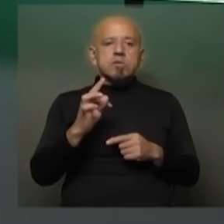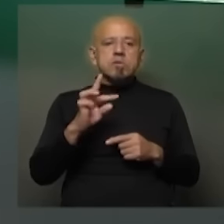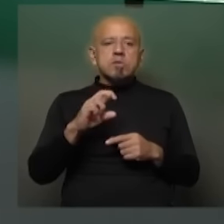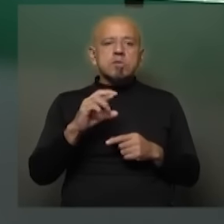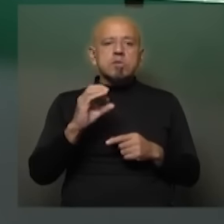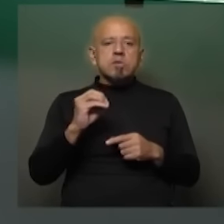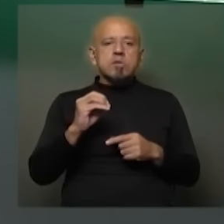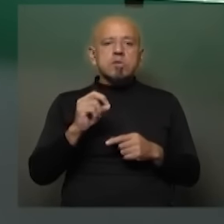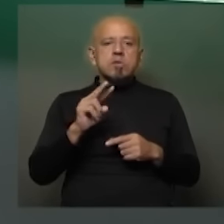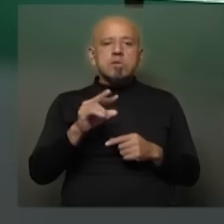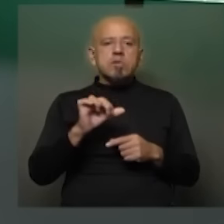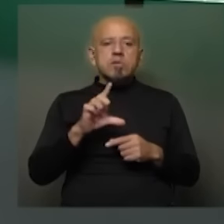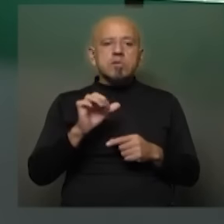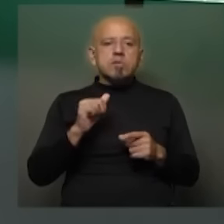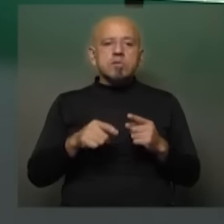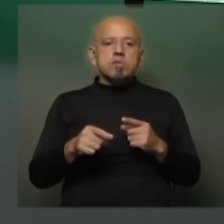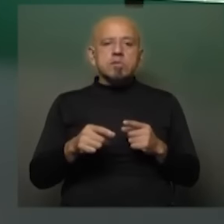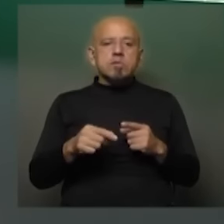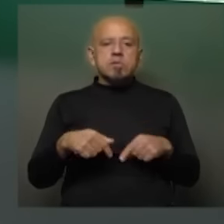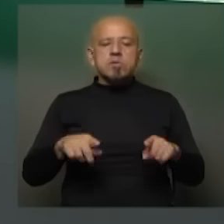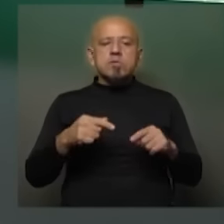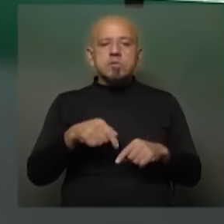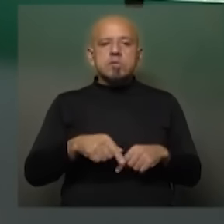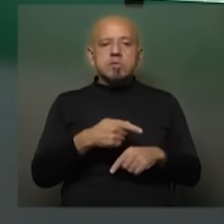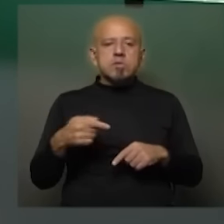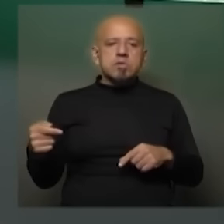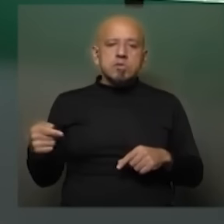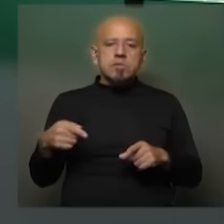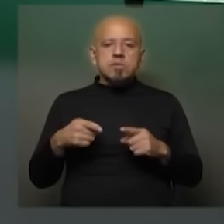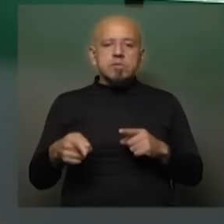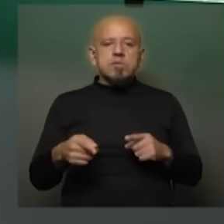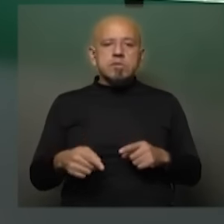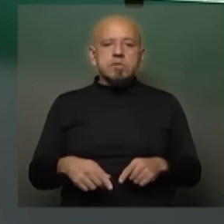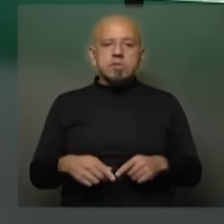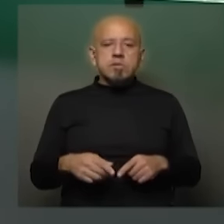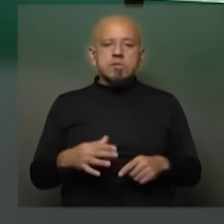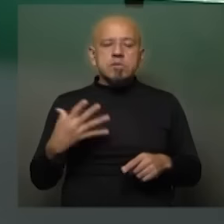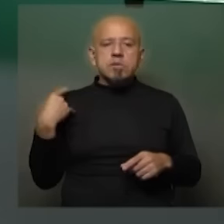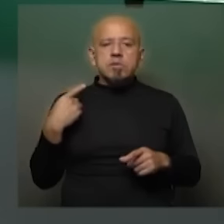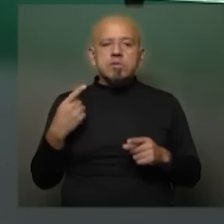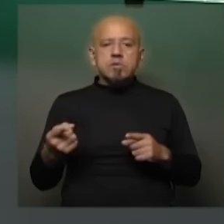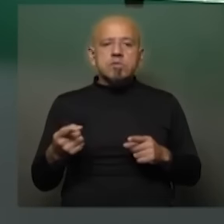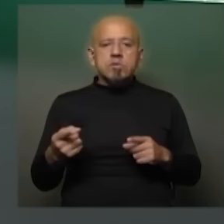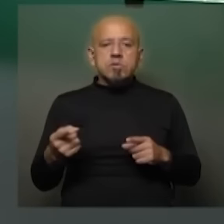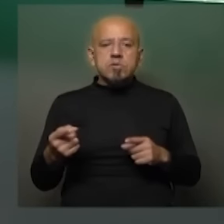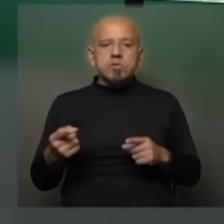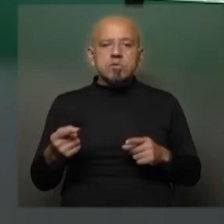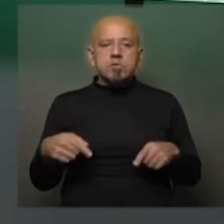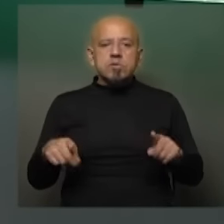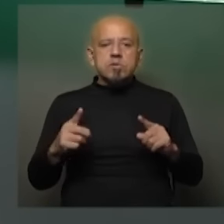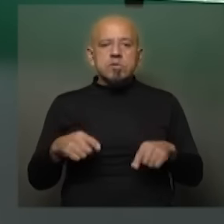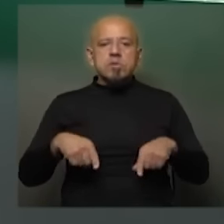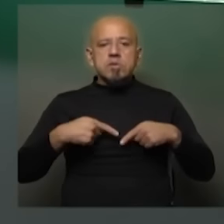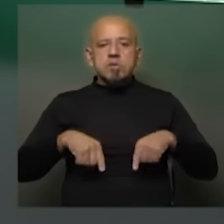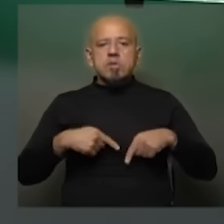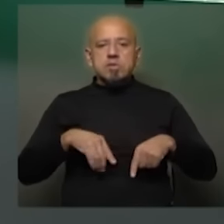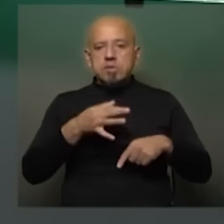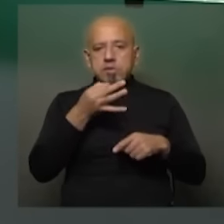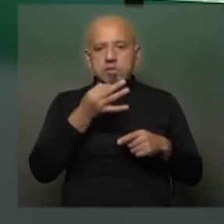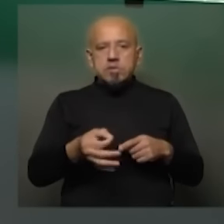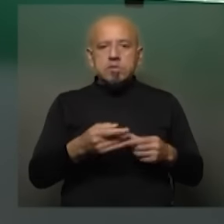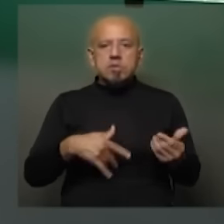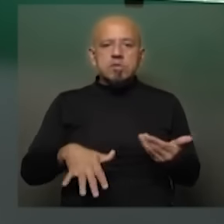uno de los más recientes temporales de esta semana colapsó parte de la vereda. La directora de Espacios Públicos de la Intendencia, Natalia Castro, señaló que